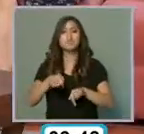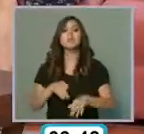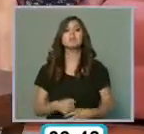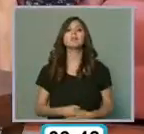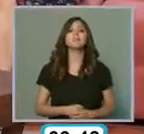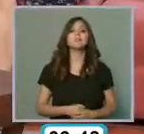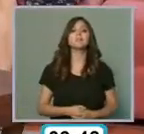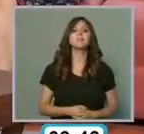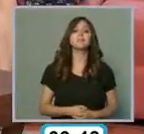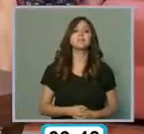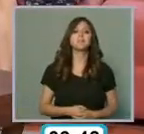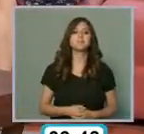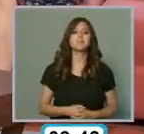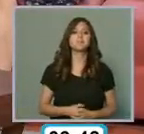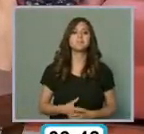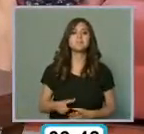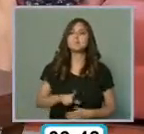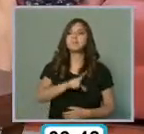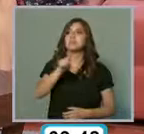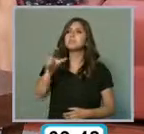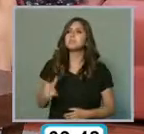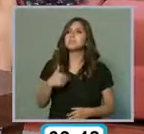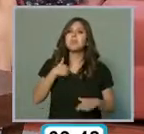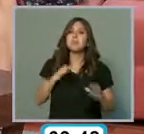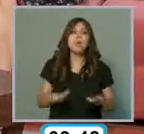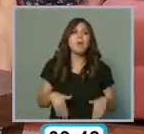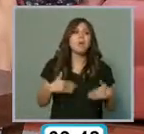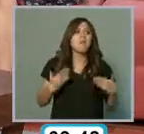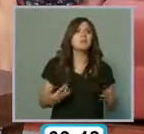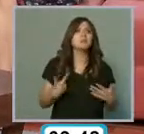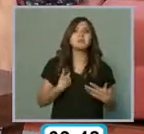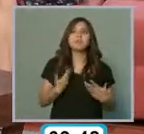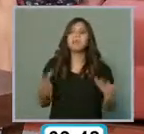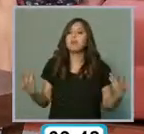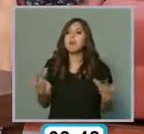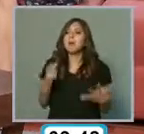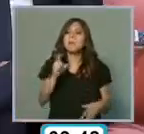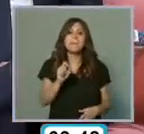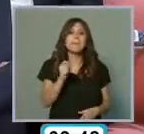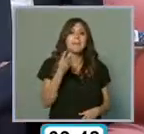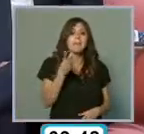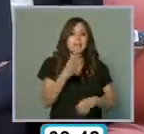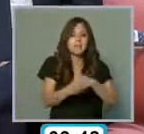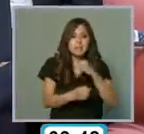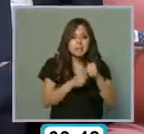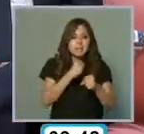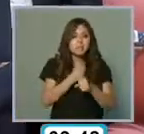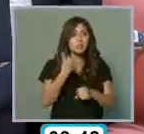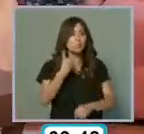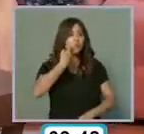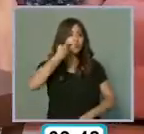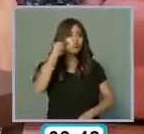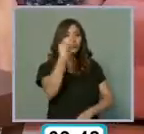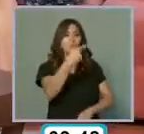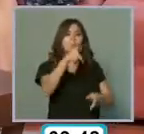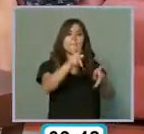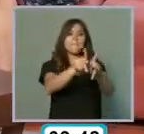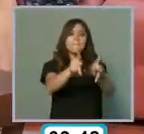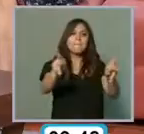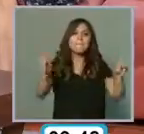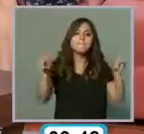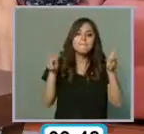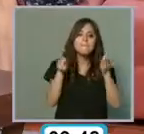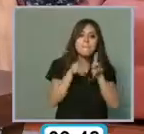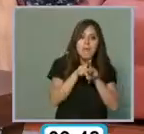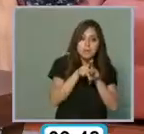al salir dije yo qué podía hacer si yo tenía 23 años, hasta que paso por la plaza y me doy cuenta que